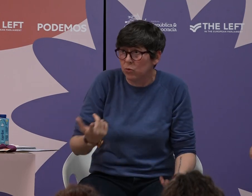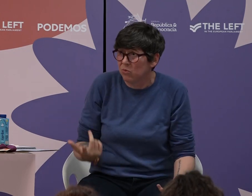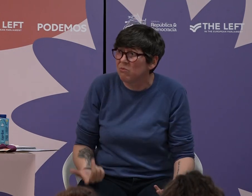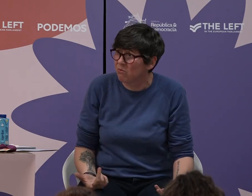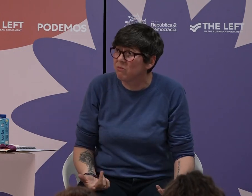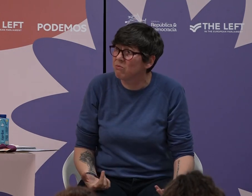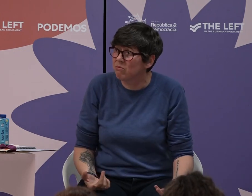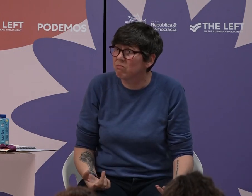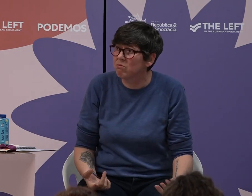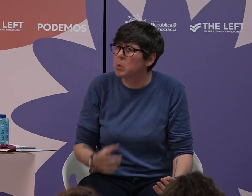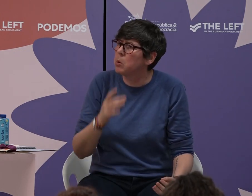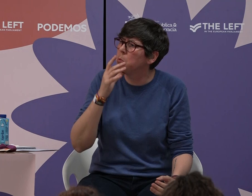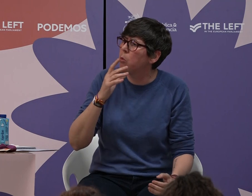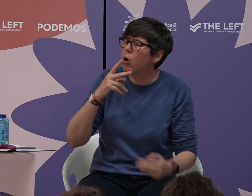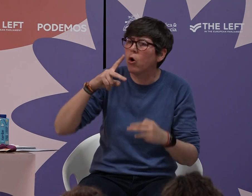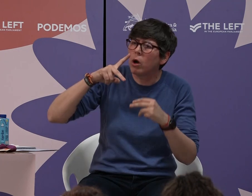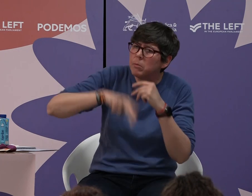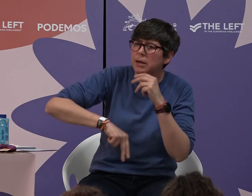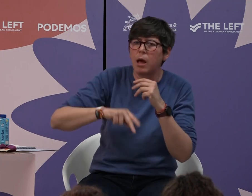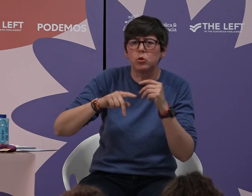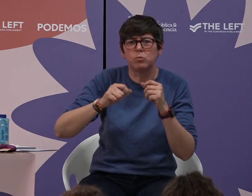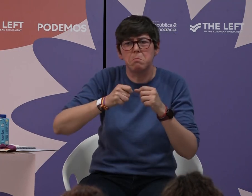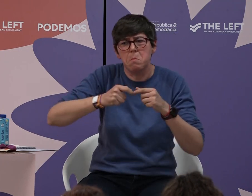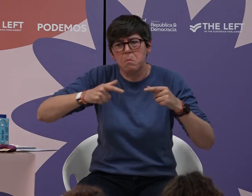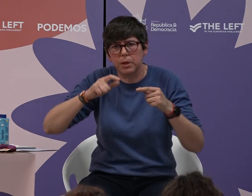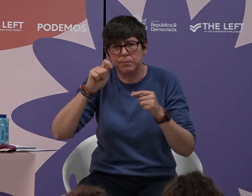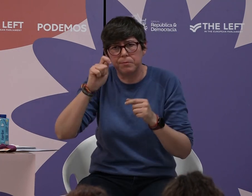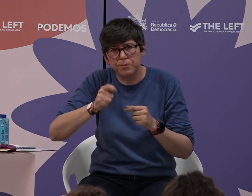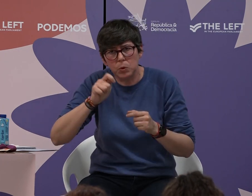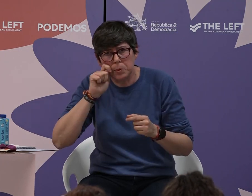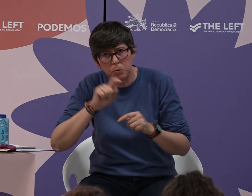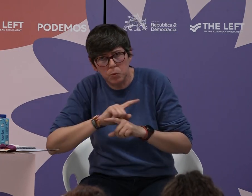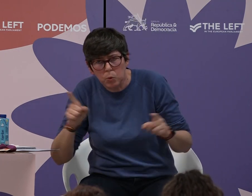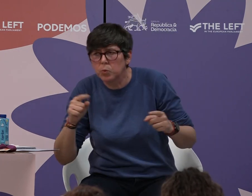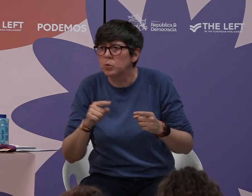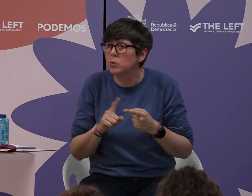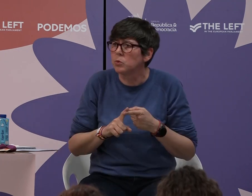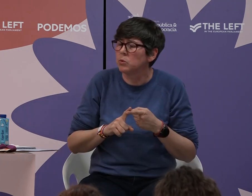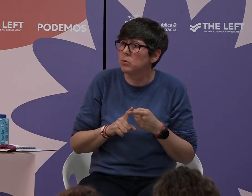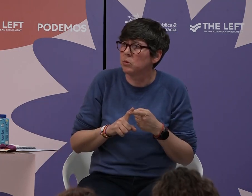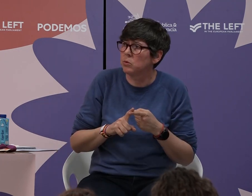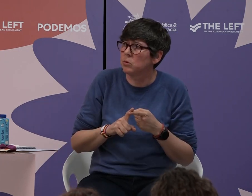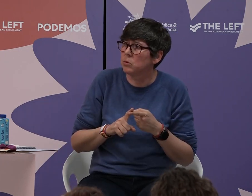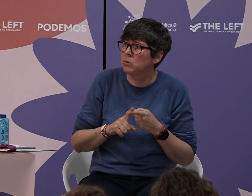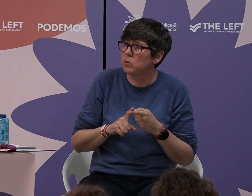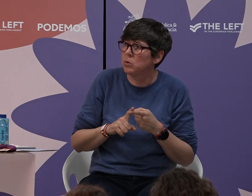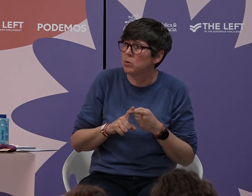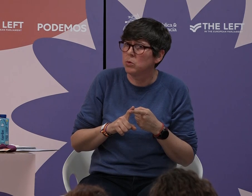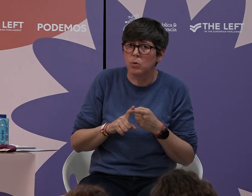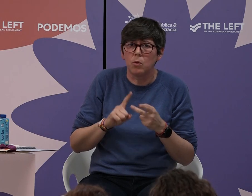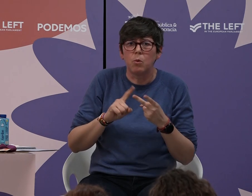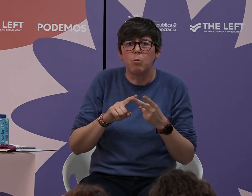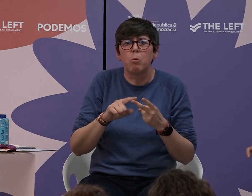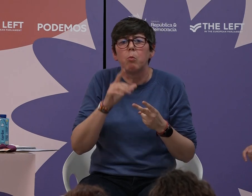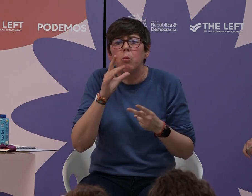esto no se evita Por qué no lo evitamos esto y sabéis por qué no le evitamos y esto por qué no